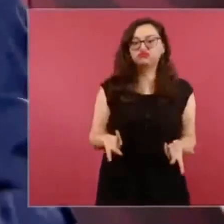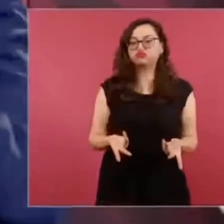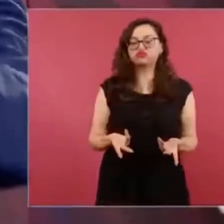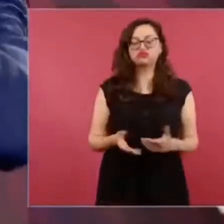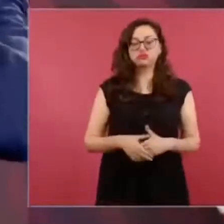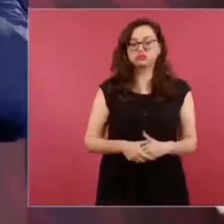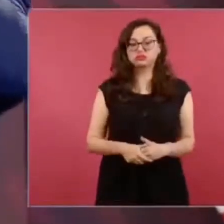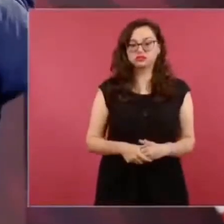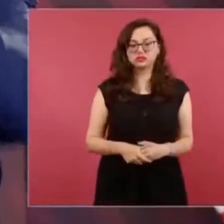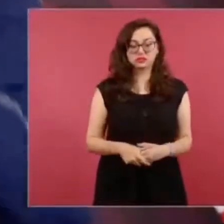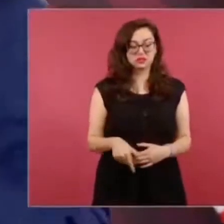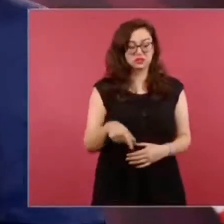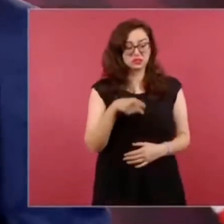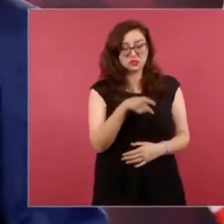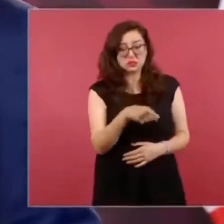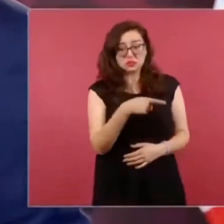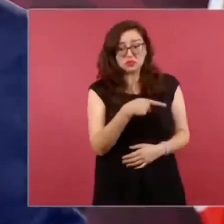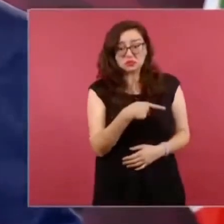estás pobre porque